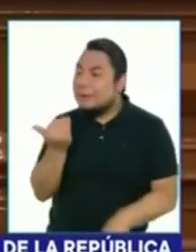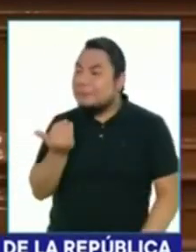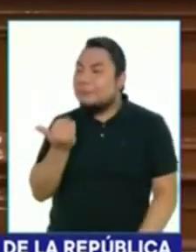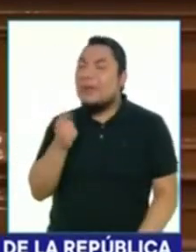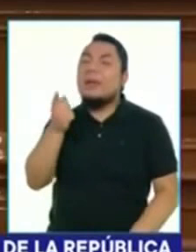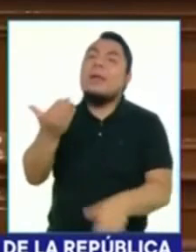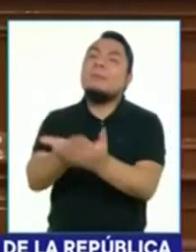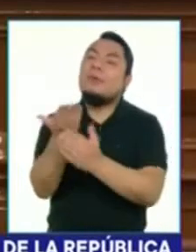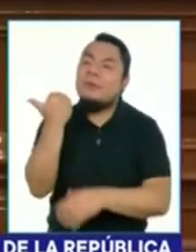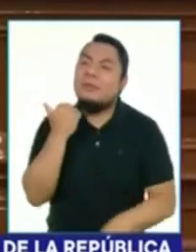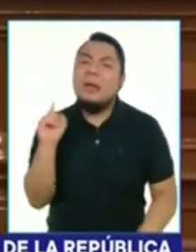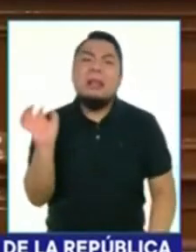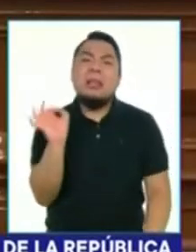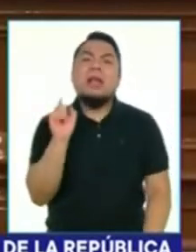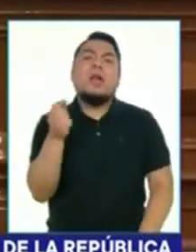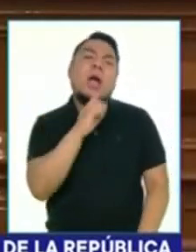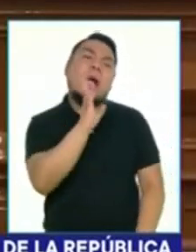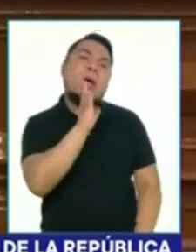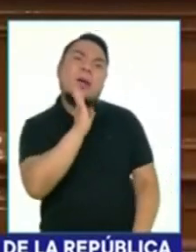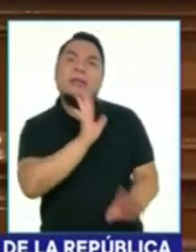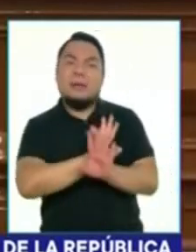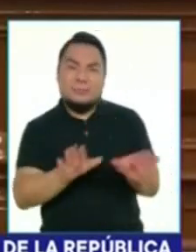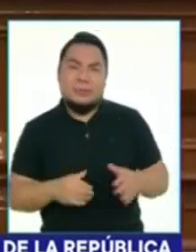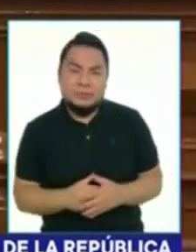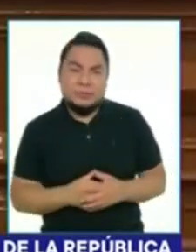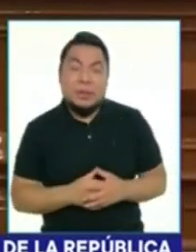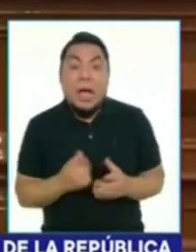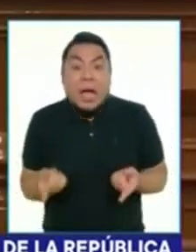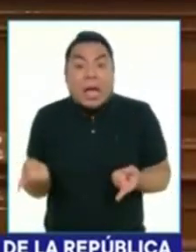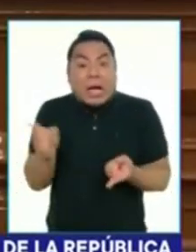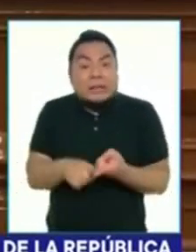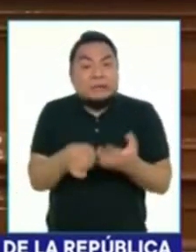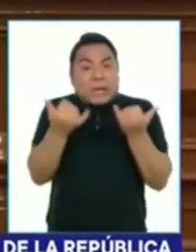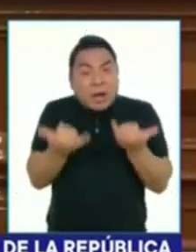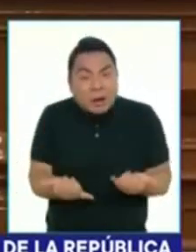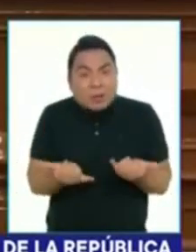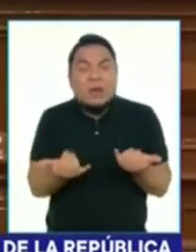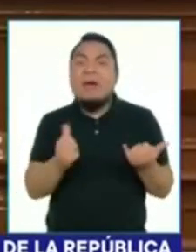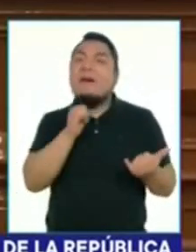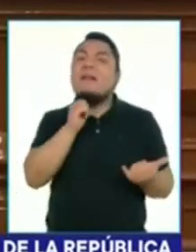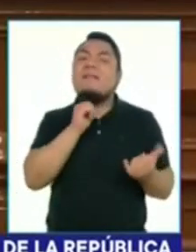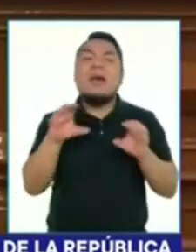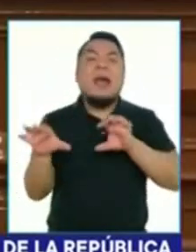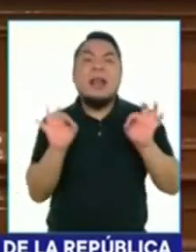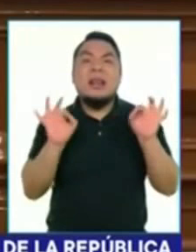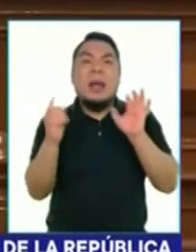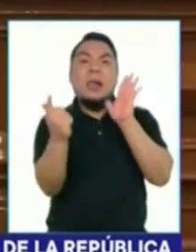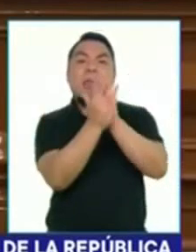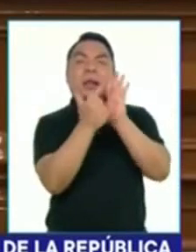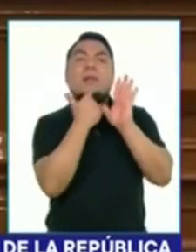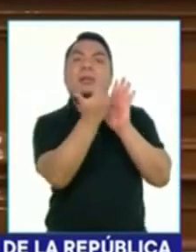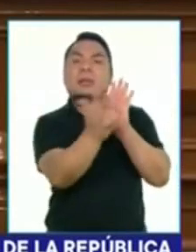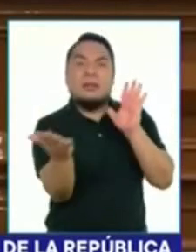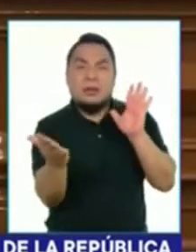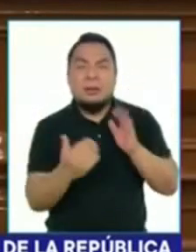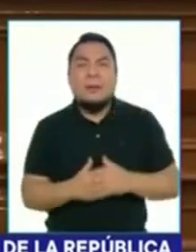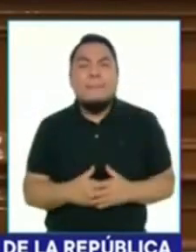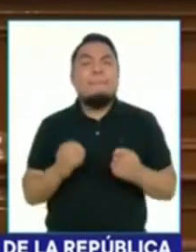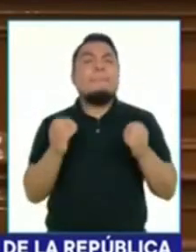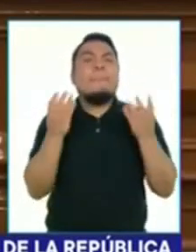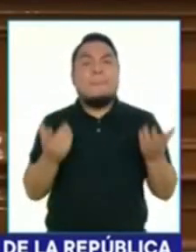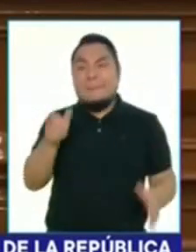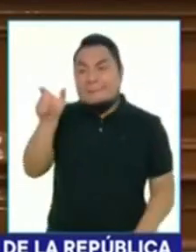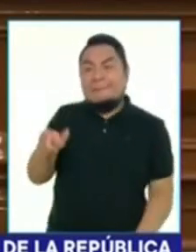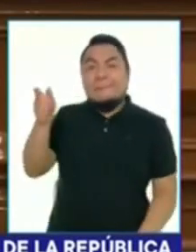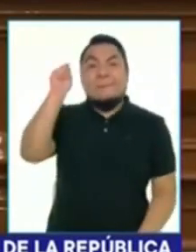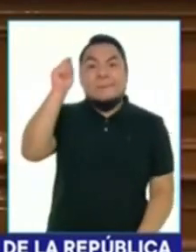se me pretende imputar. Es más, a la fecha aún no se ha determinado legalmente el estado